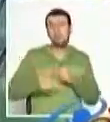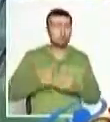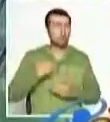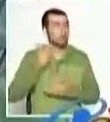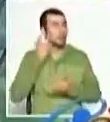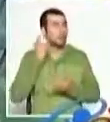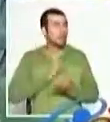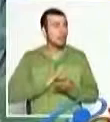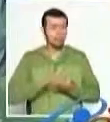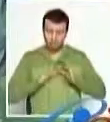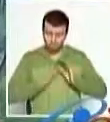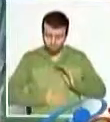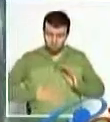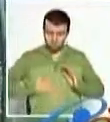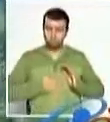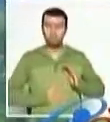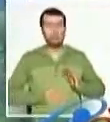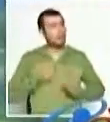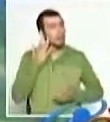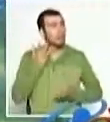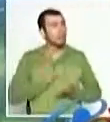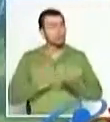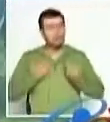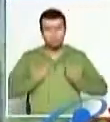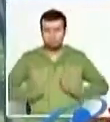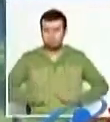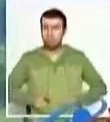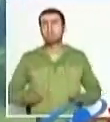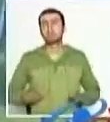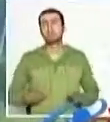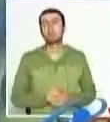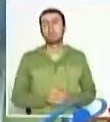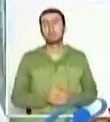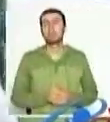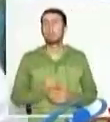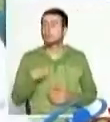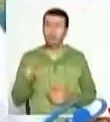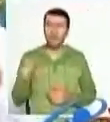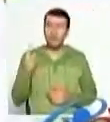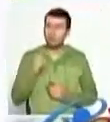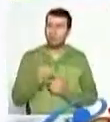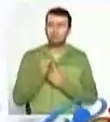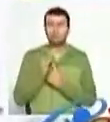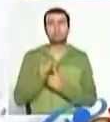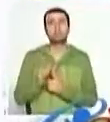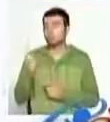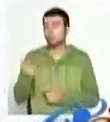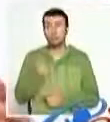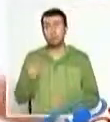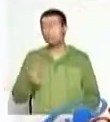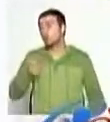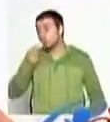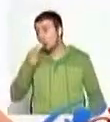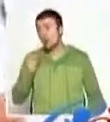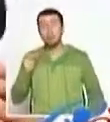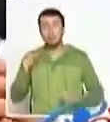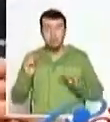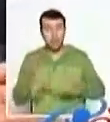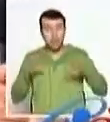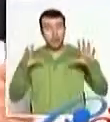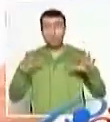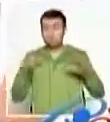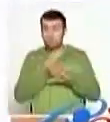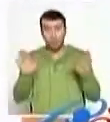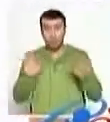García. Bueno, aquí hay algo fundamental y lo dice el doctor Rojas, no solo la pasta es el milagro, no solo la pasta es el